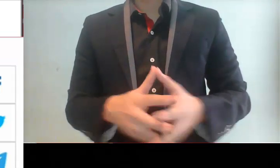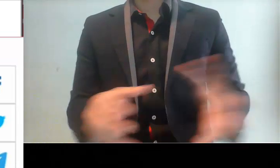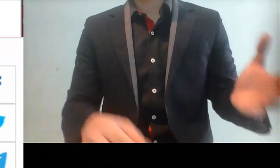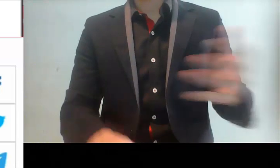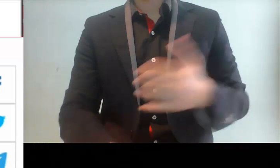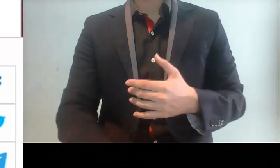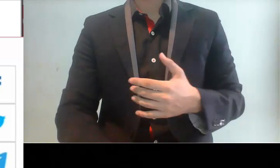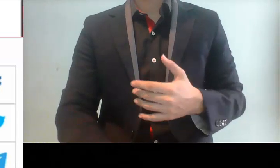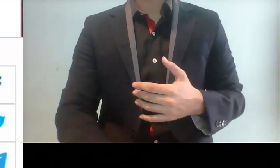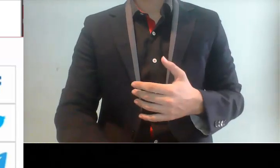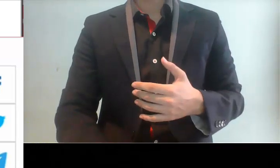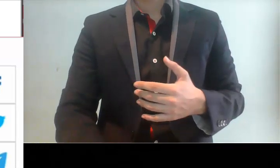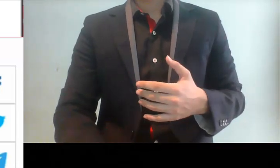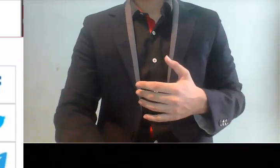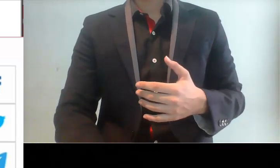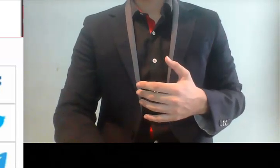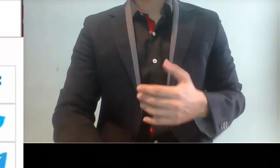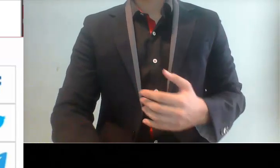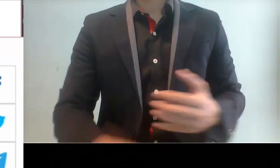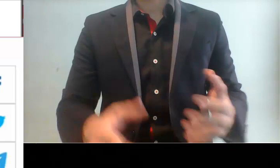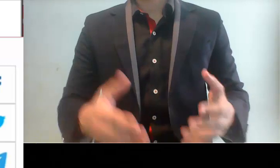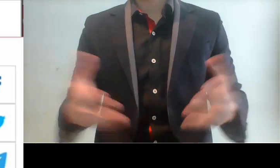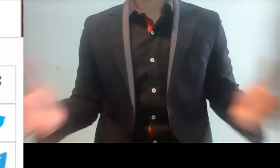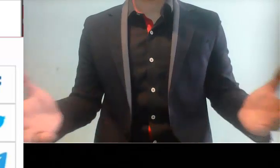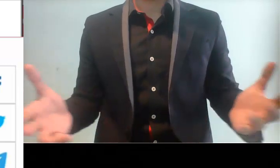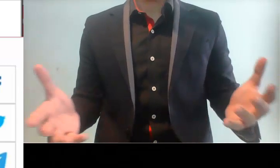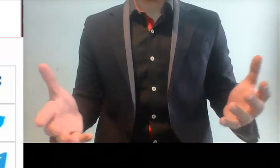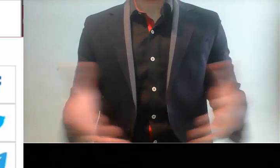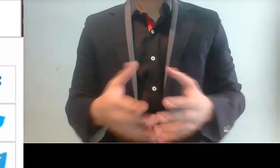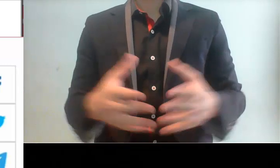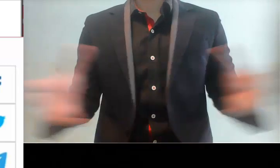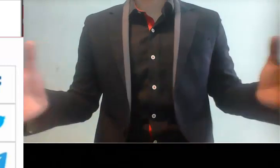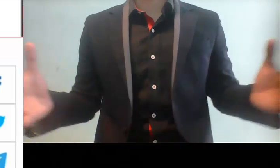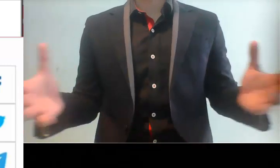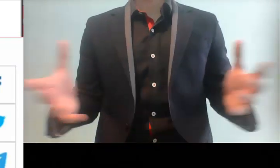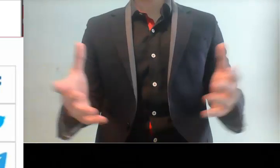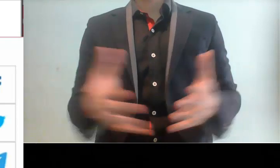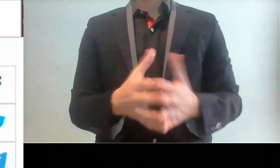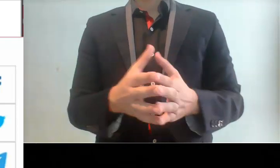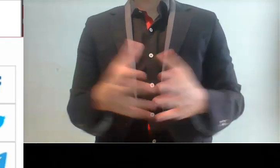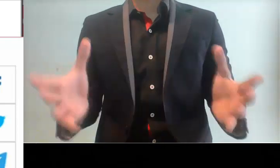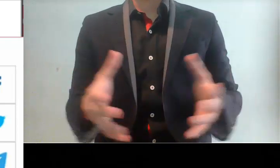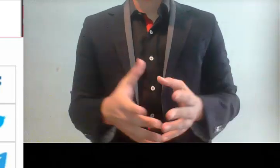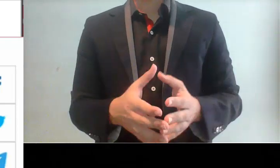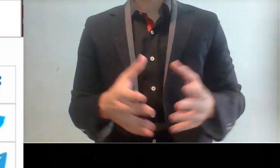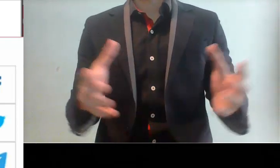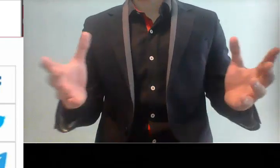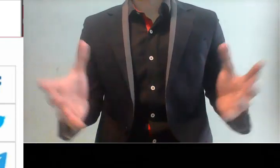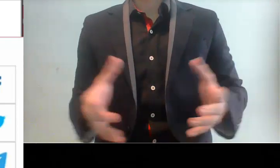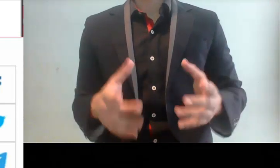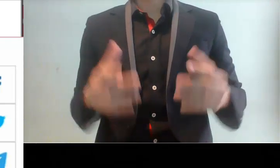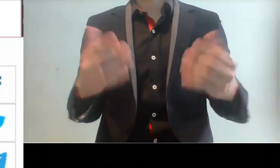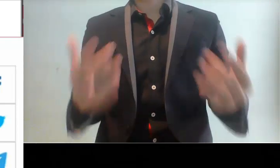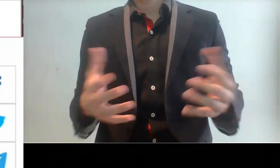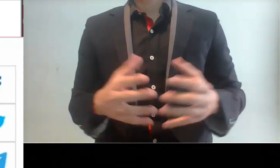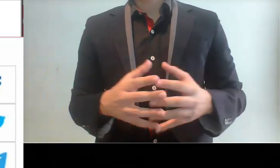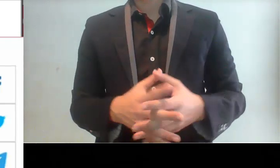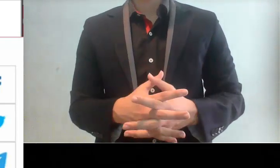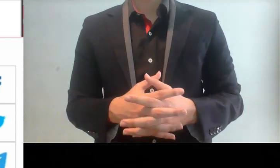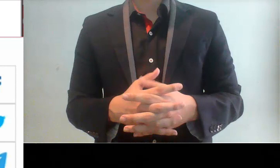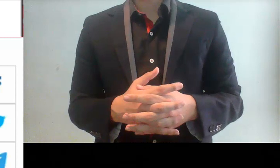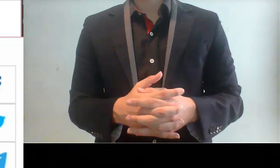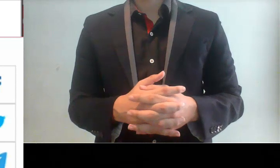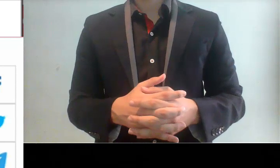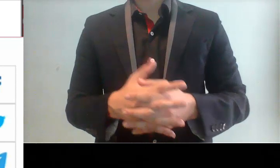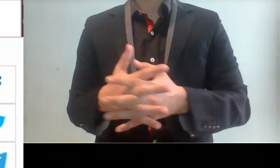van a ser elegidos realmente por ellos, sino que van a ser elegidos por estos ciberterroristas. Y muchos dirán, no, esto no puede pasar, los